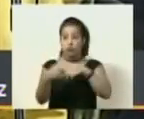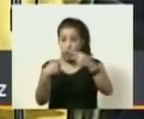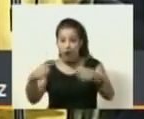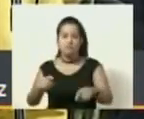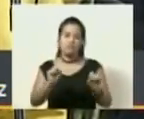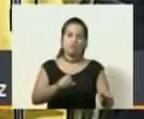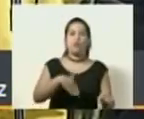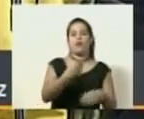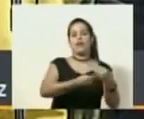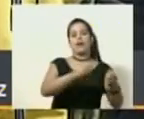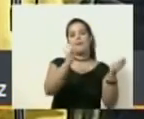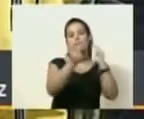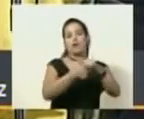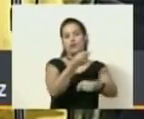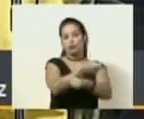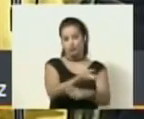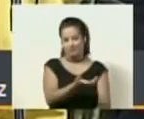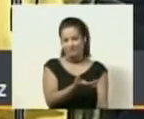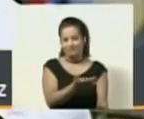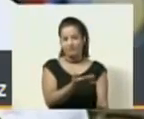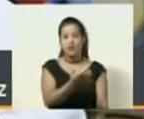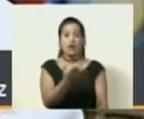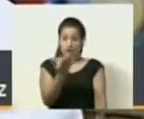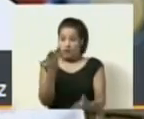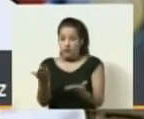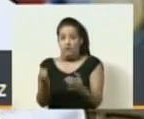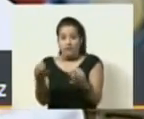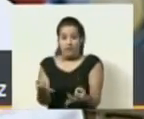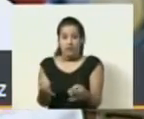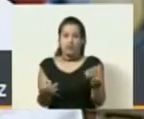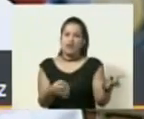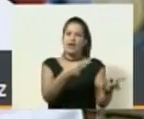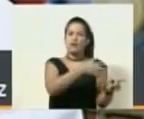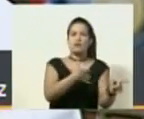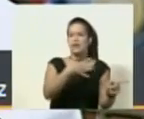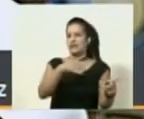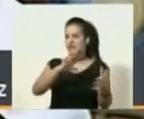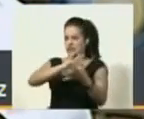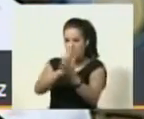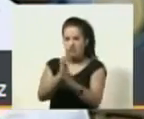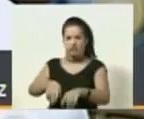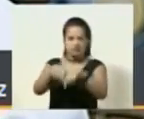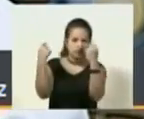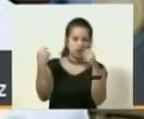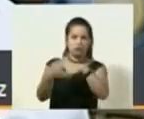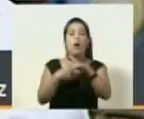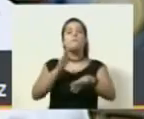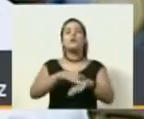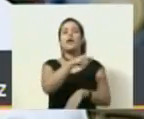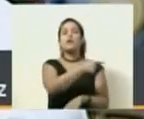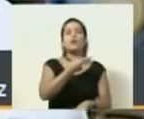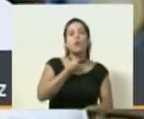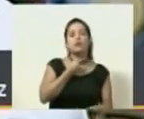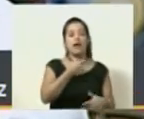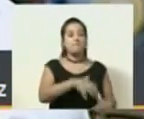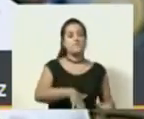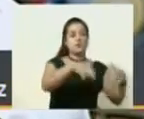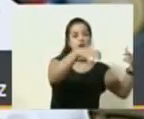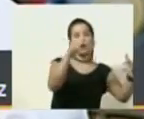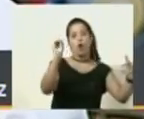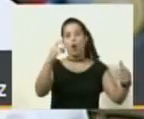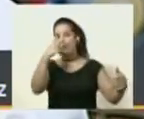quieren destruir la revolución. Porque ellos quieren otra vez un país de ricos y pobres,